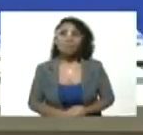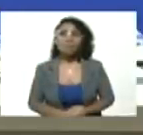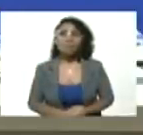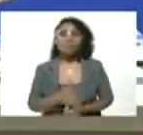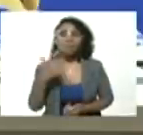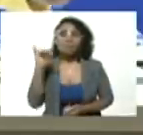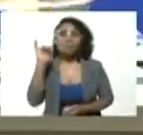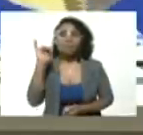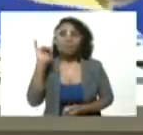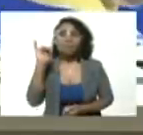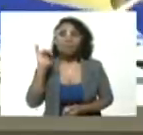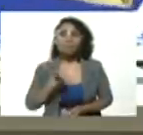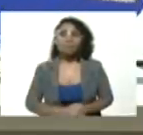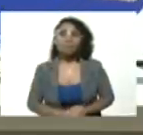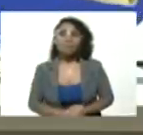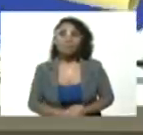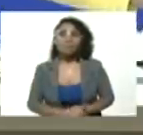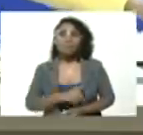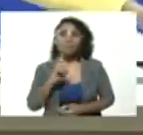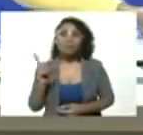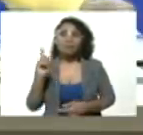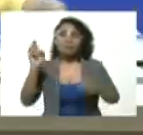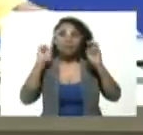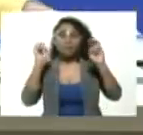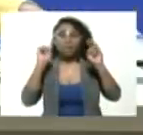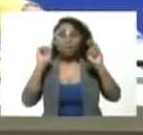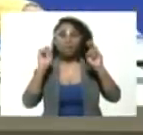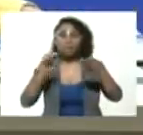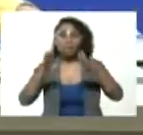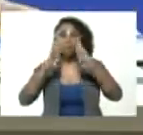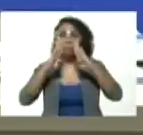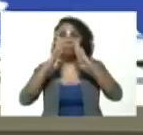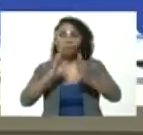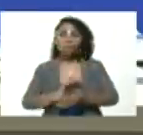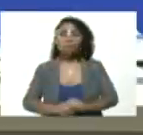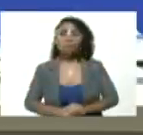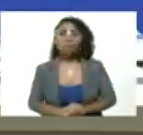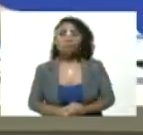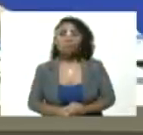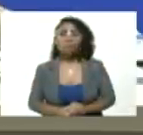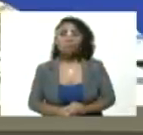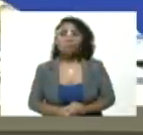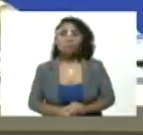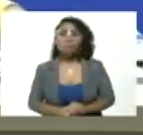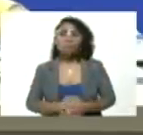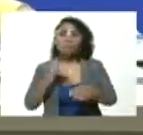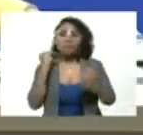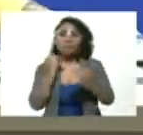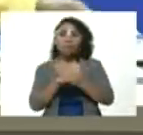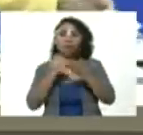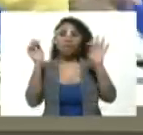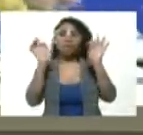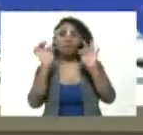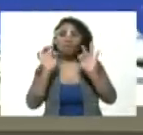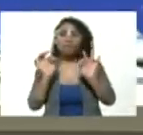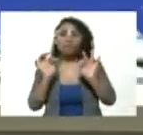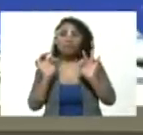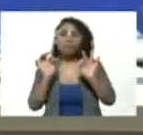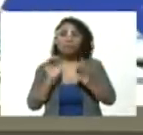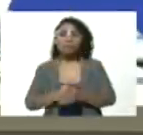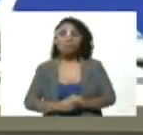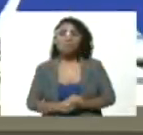Efecto de este crimen, confeso. De igual manera,